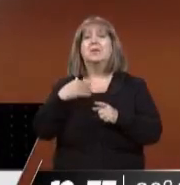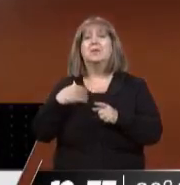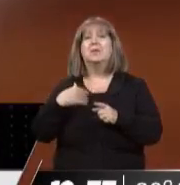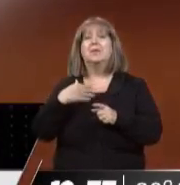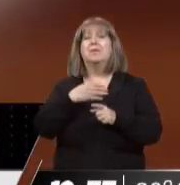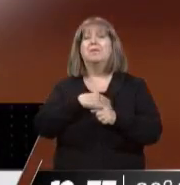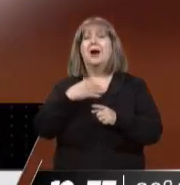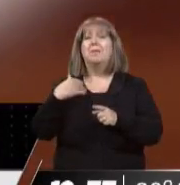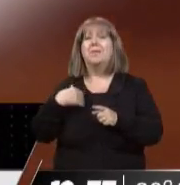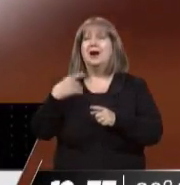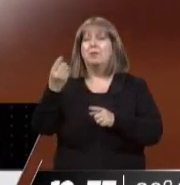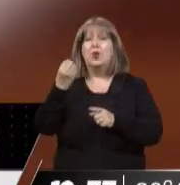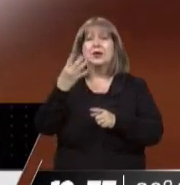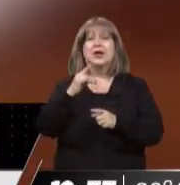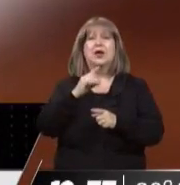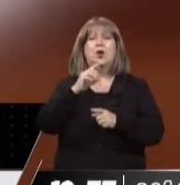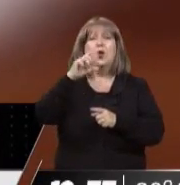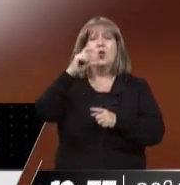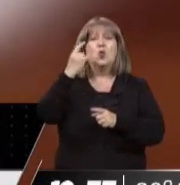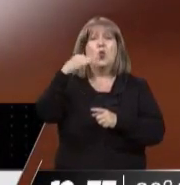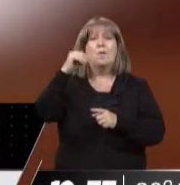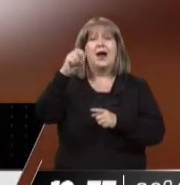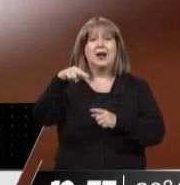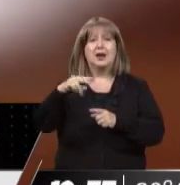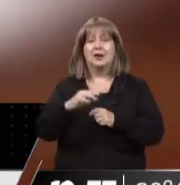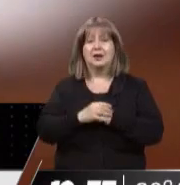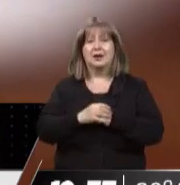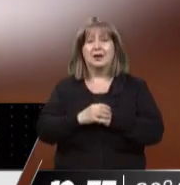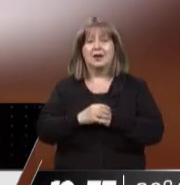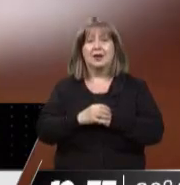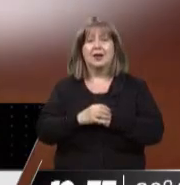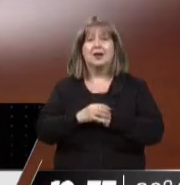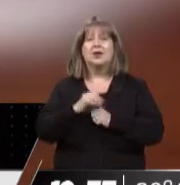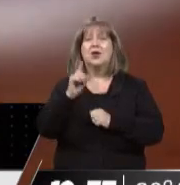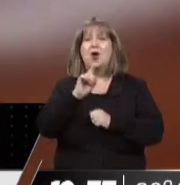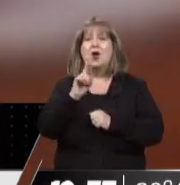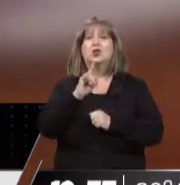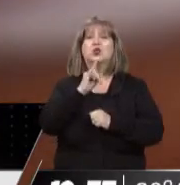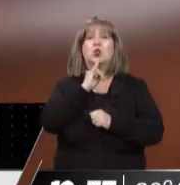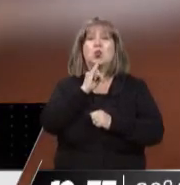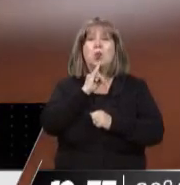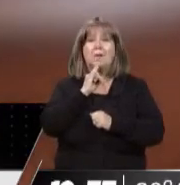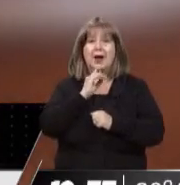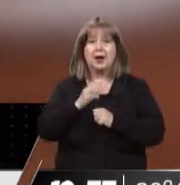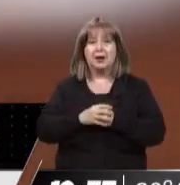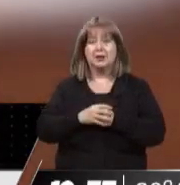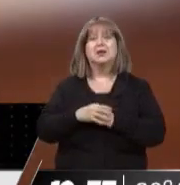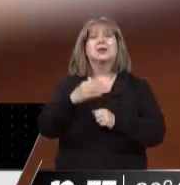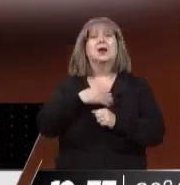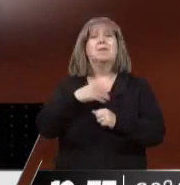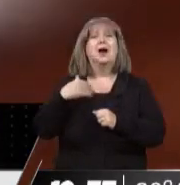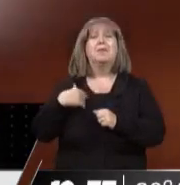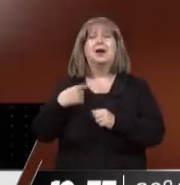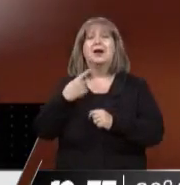Porque es Tucumán. No es, ay, pensé que era de ella. Tú de tuyo. Es parte del nombre, mamá. Tucumán. ¿Por qué, mi amor?